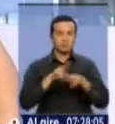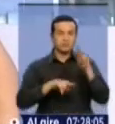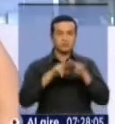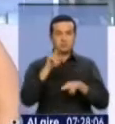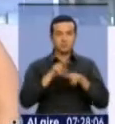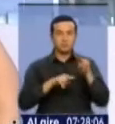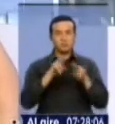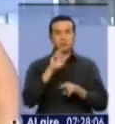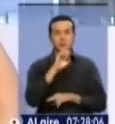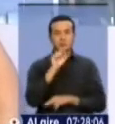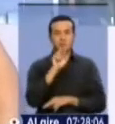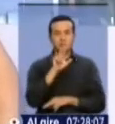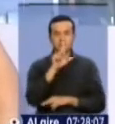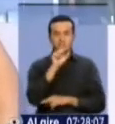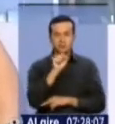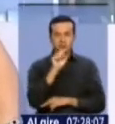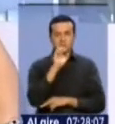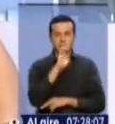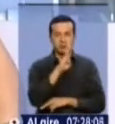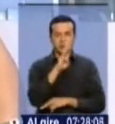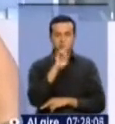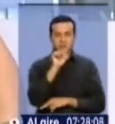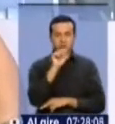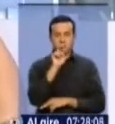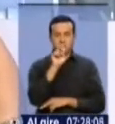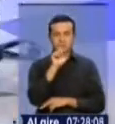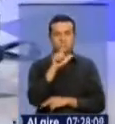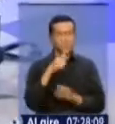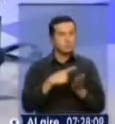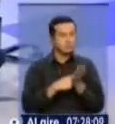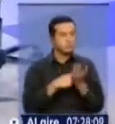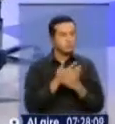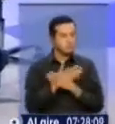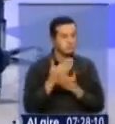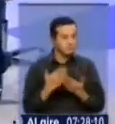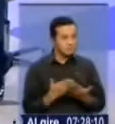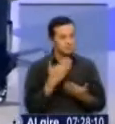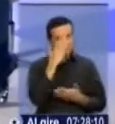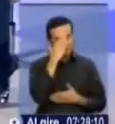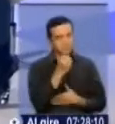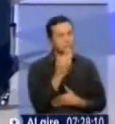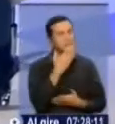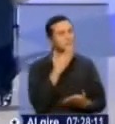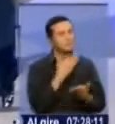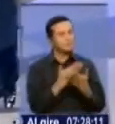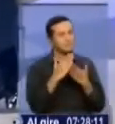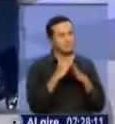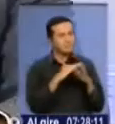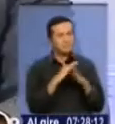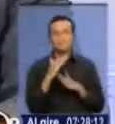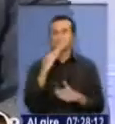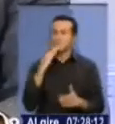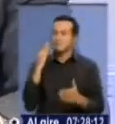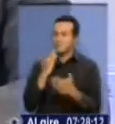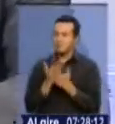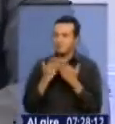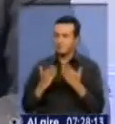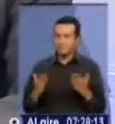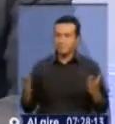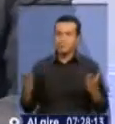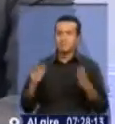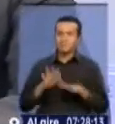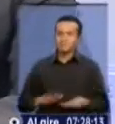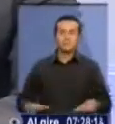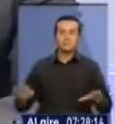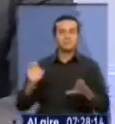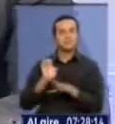carlos bernal en sesión con ustedes en asamblea aquí vale la bienvenida y carlos buenos días gracias por estar con nosotros gracias mariuxi ningún saludo a todo